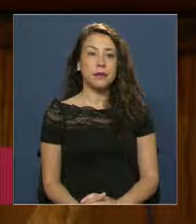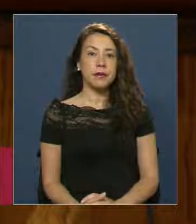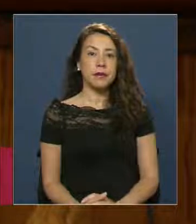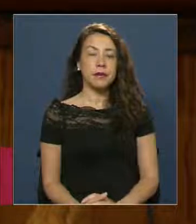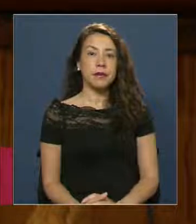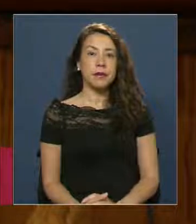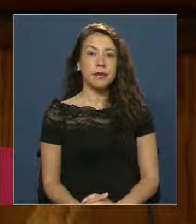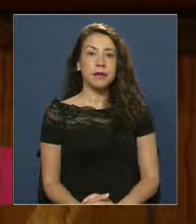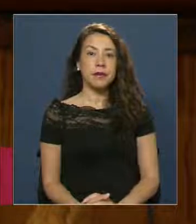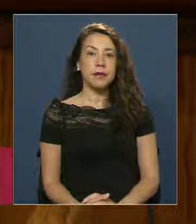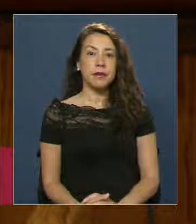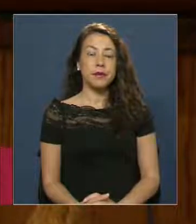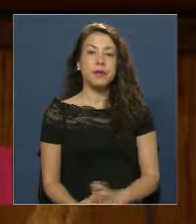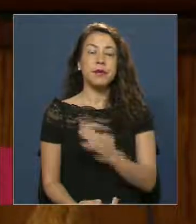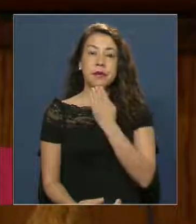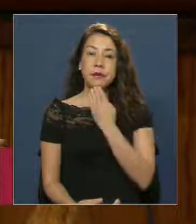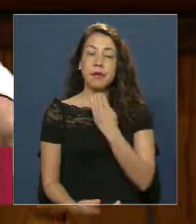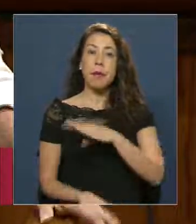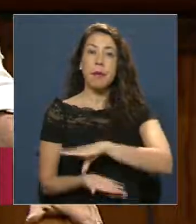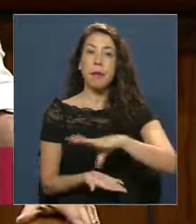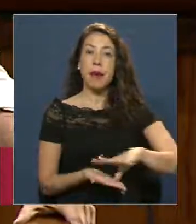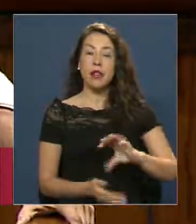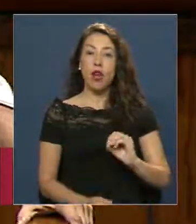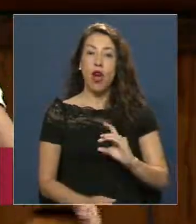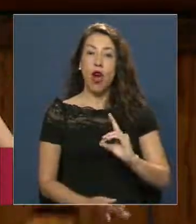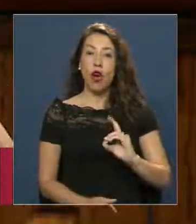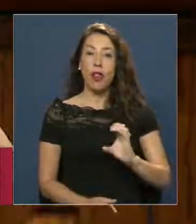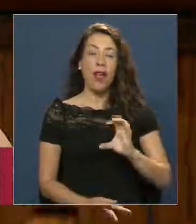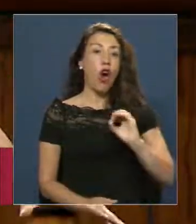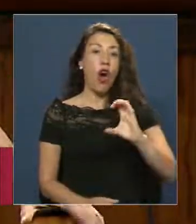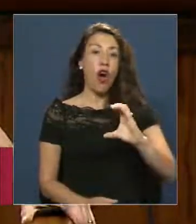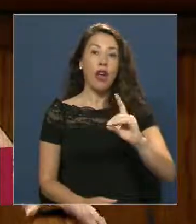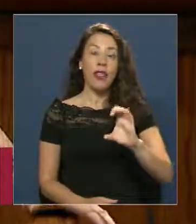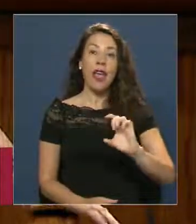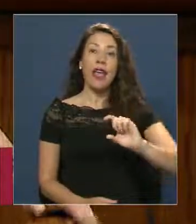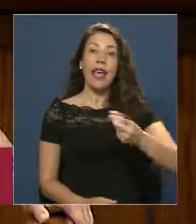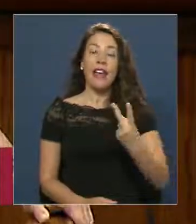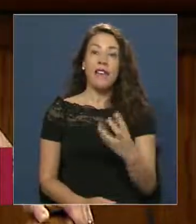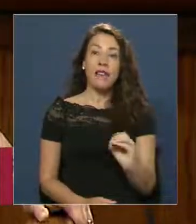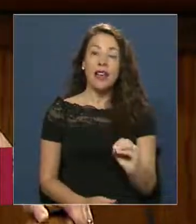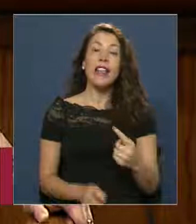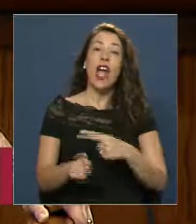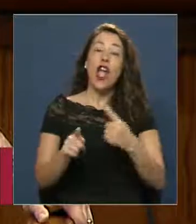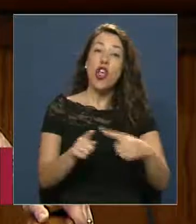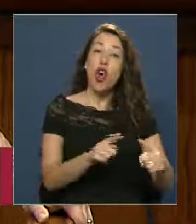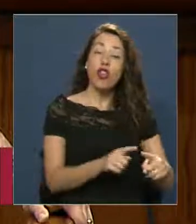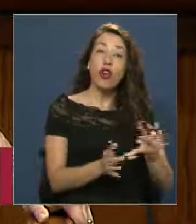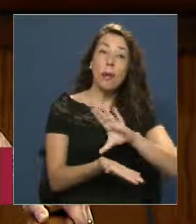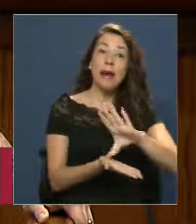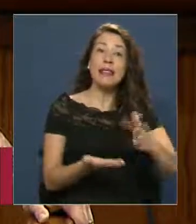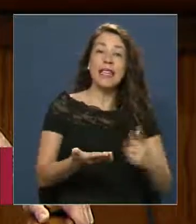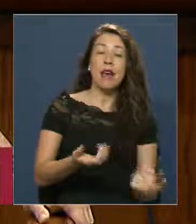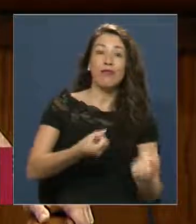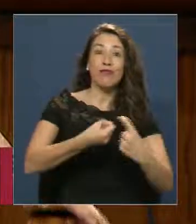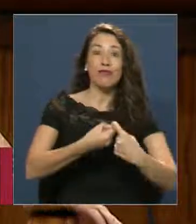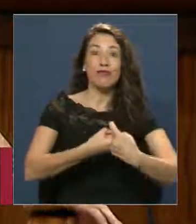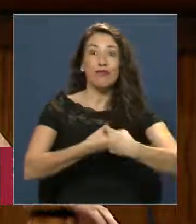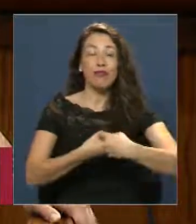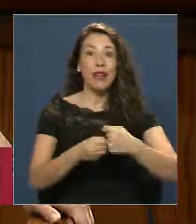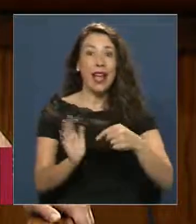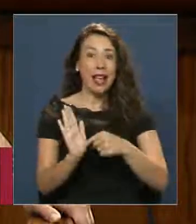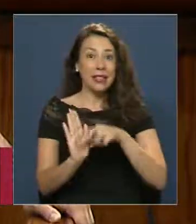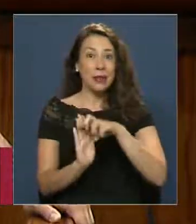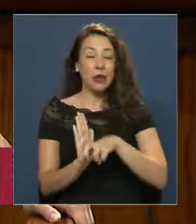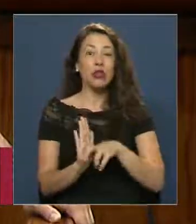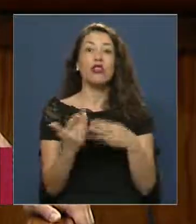Del mismo modo, los países de la OCDE, el G20 y otros que se han incorporado en la etapa actual del proyecto